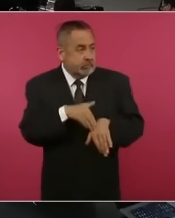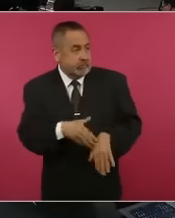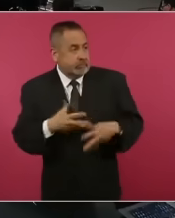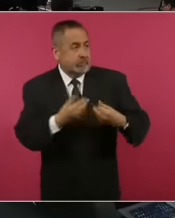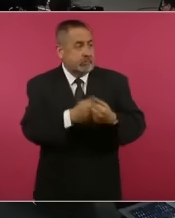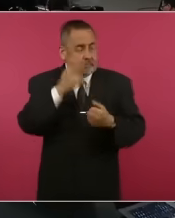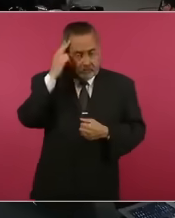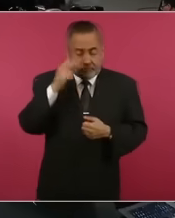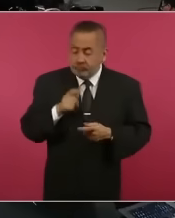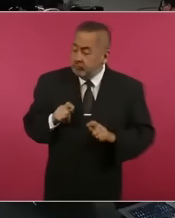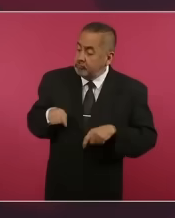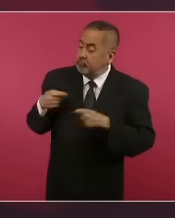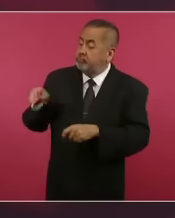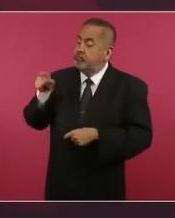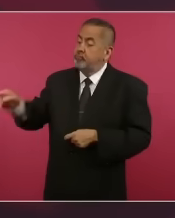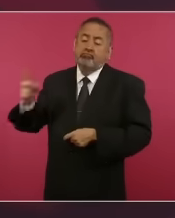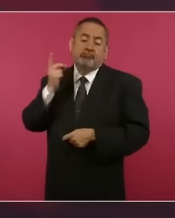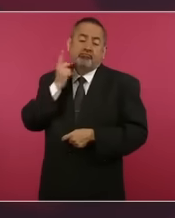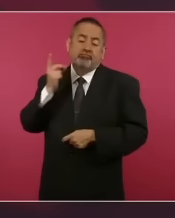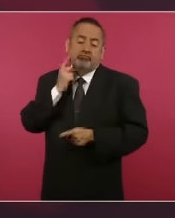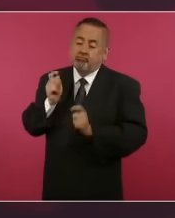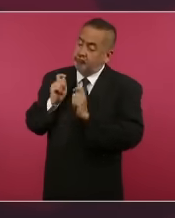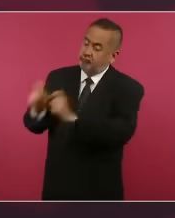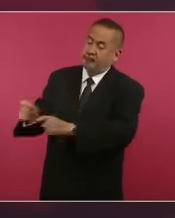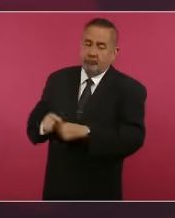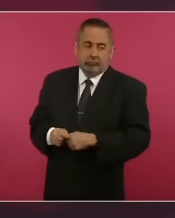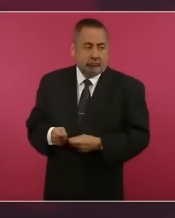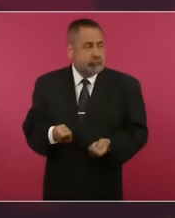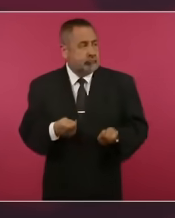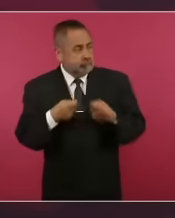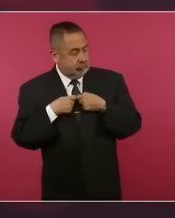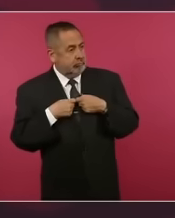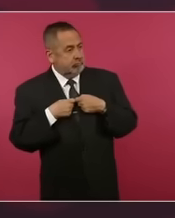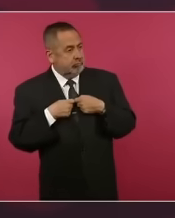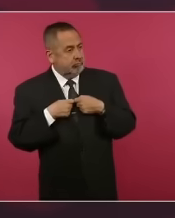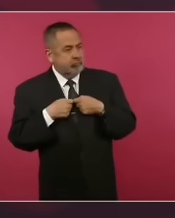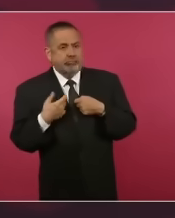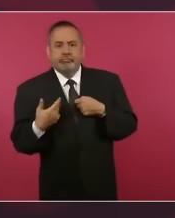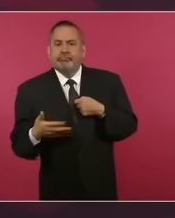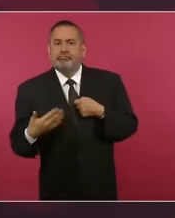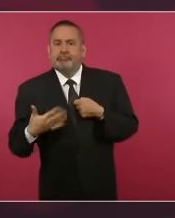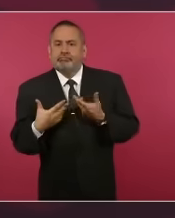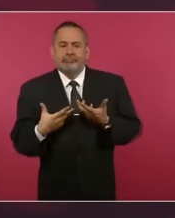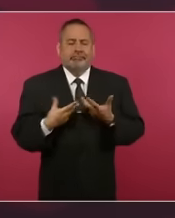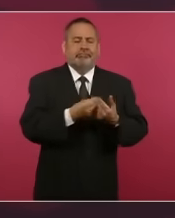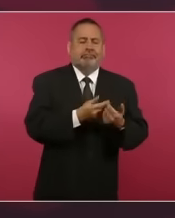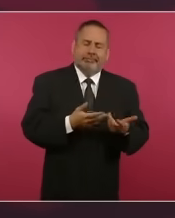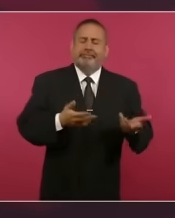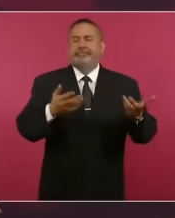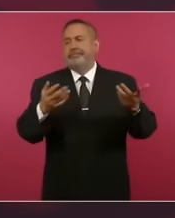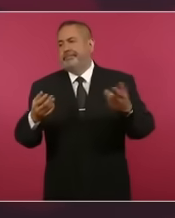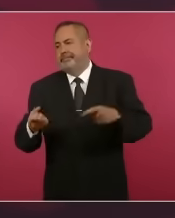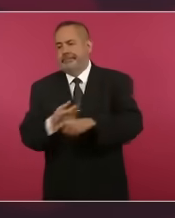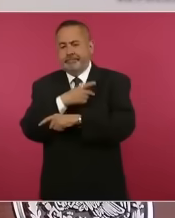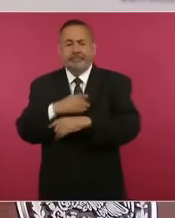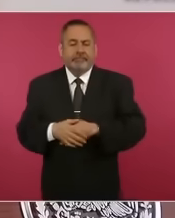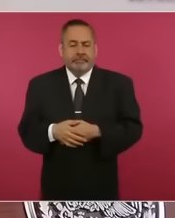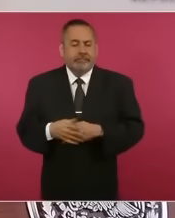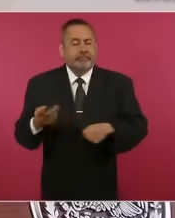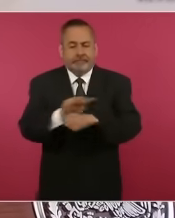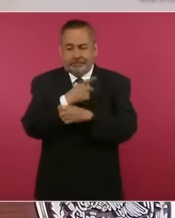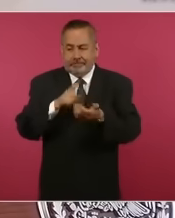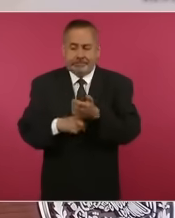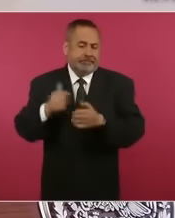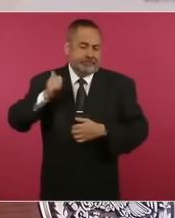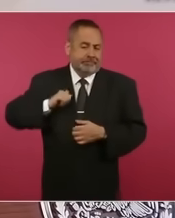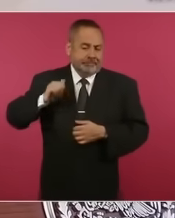curul en la Cámara de Diputados. Y dice Alfonso Reyes que después lo pasan porque ahí